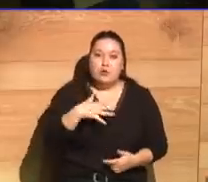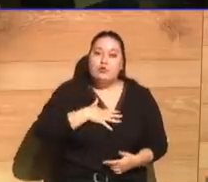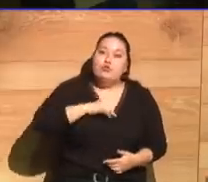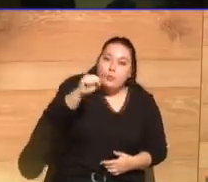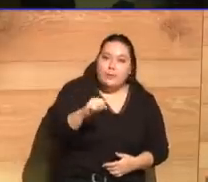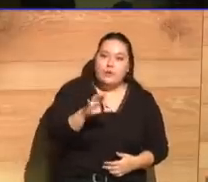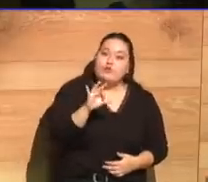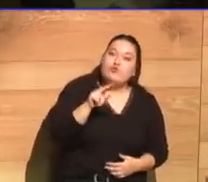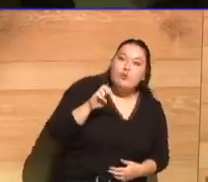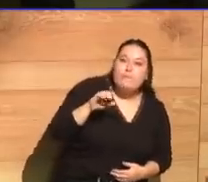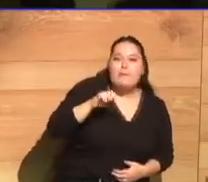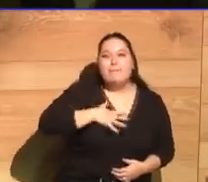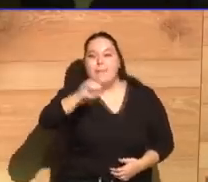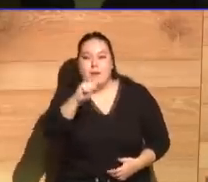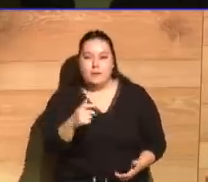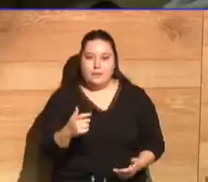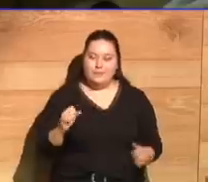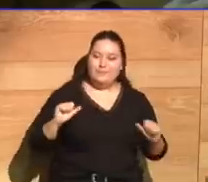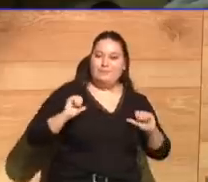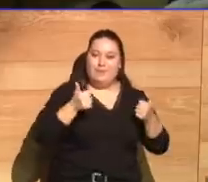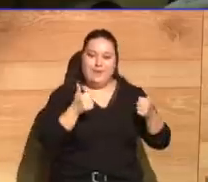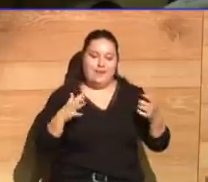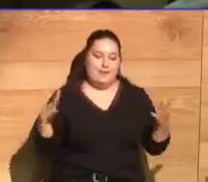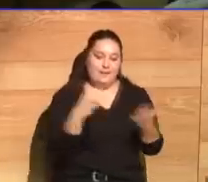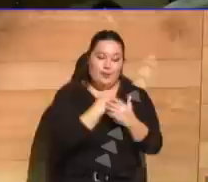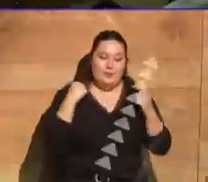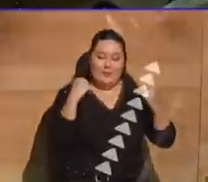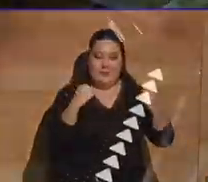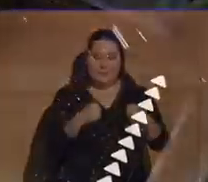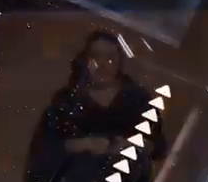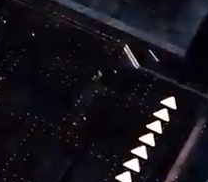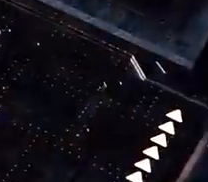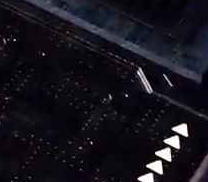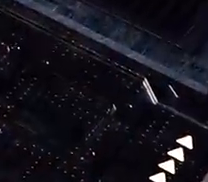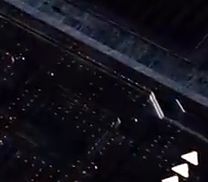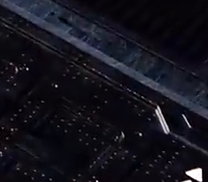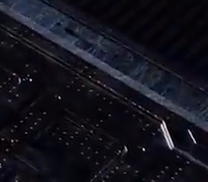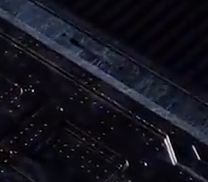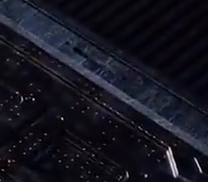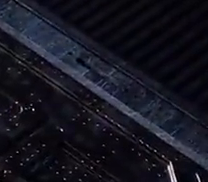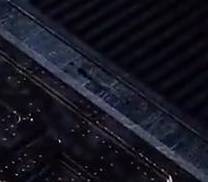Superman. Superman. ¡Comienza Todopoderoso!